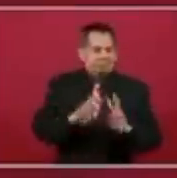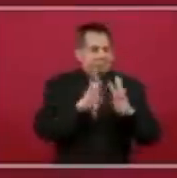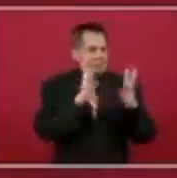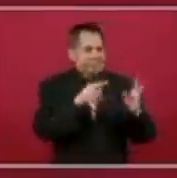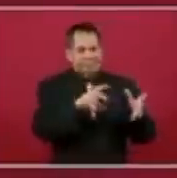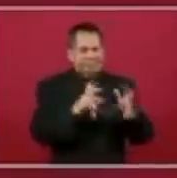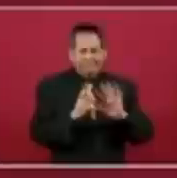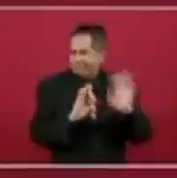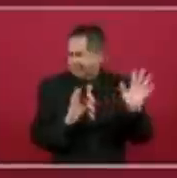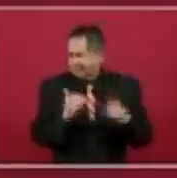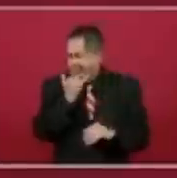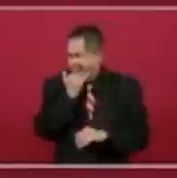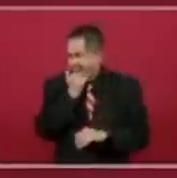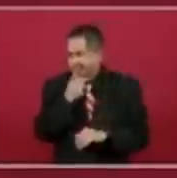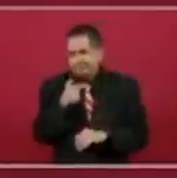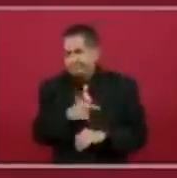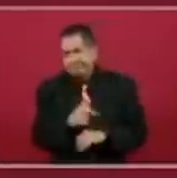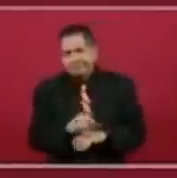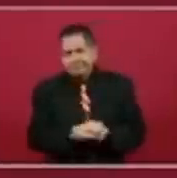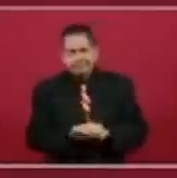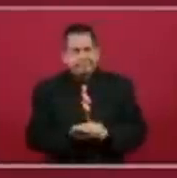No, algo